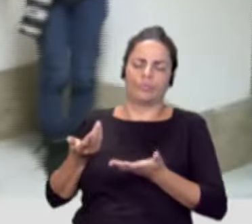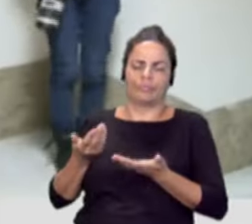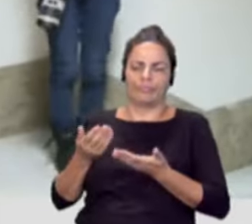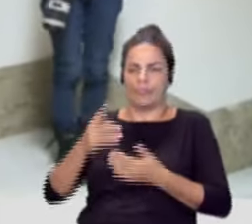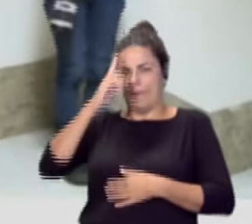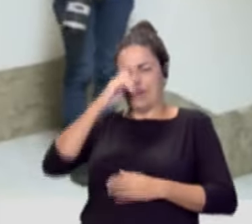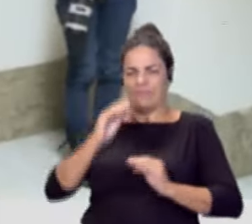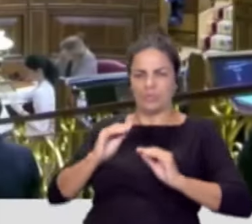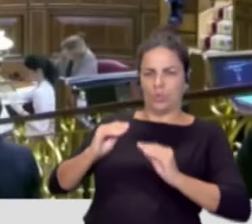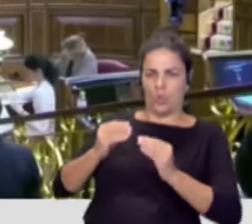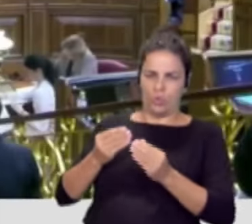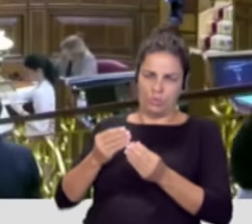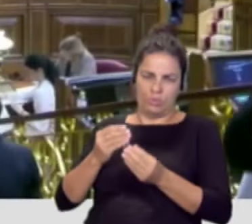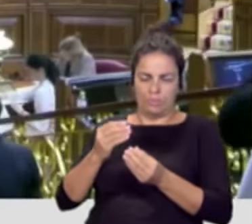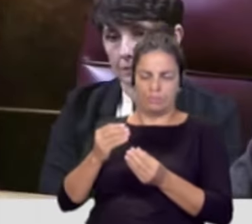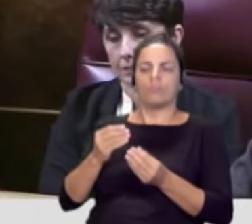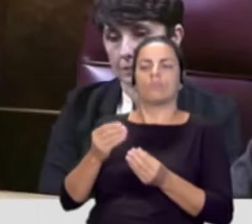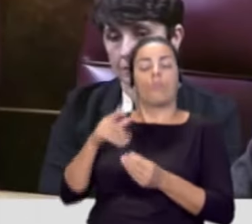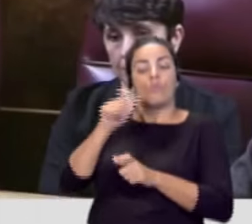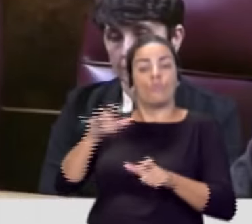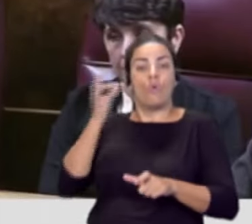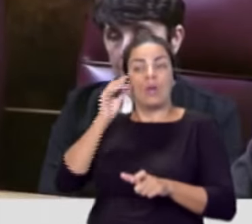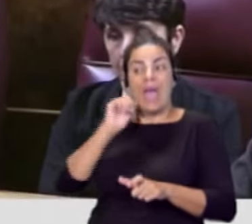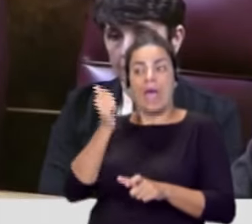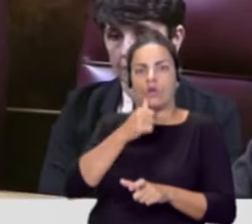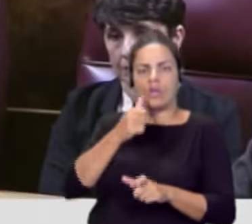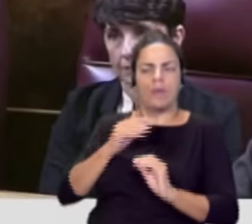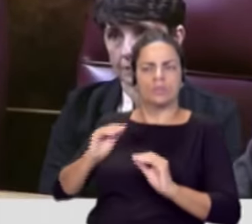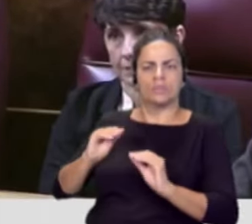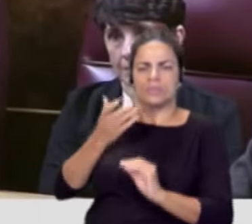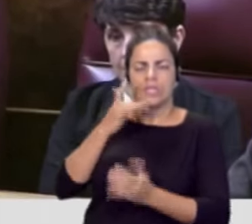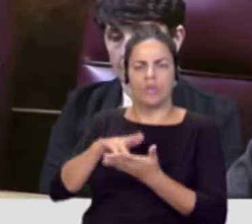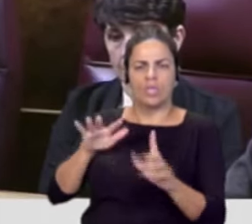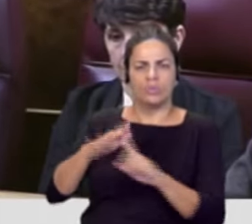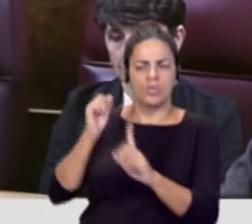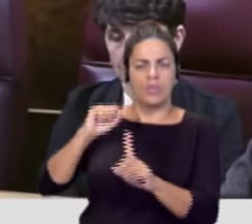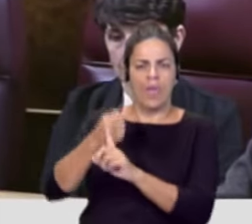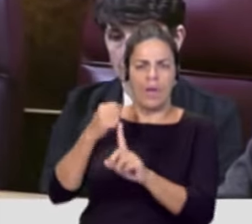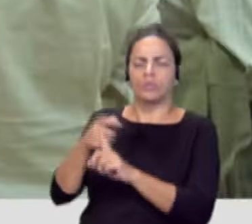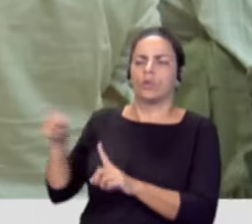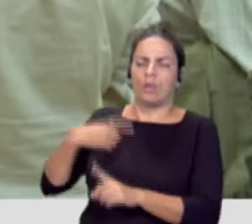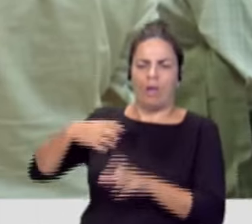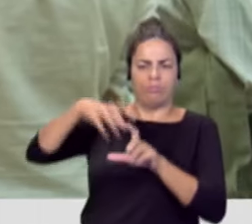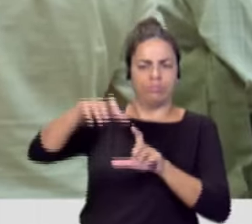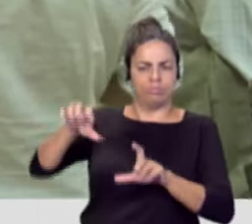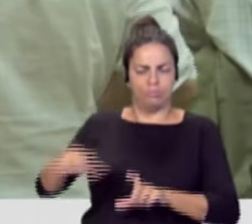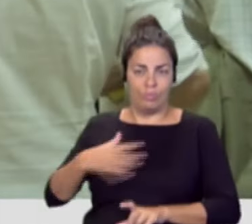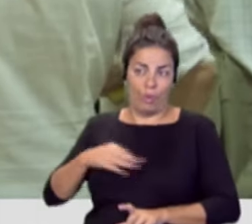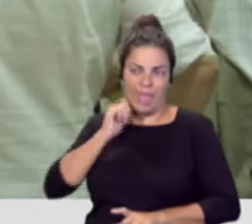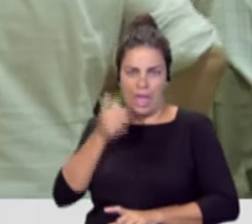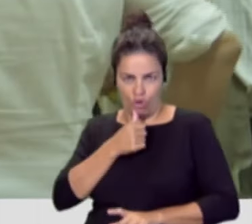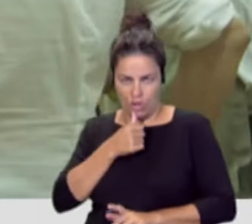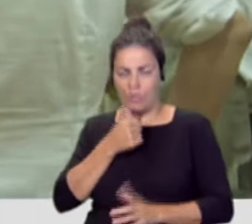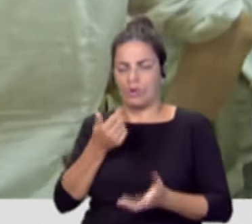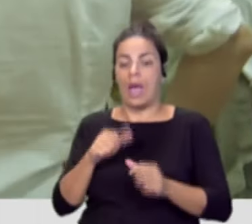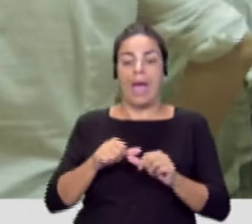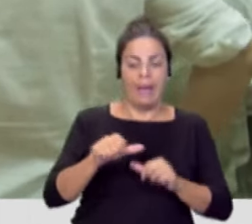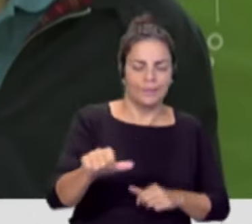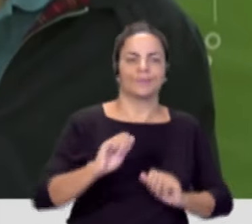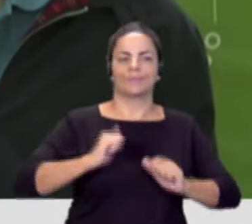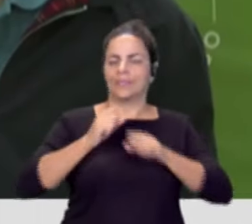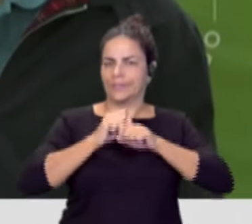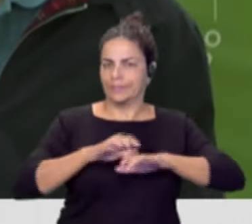de abusos, ¿no? Sí, ahora habrá que demostrarlo, porque... Claro. Sí, pero fíjate tú, es que cómo es que son miles y miles de mujeres las que hablan